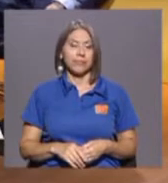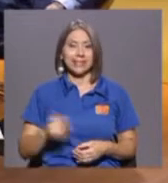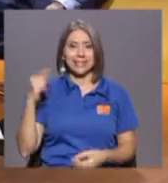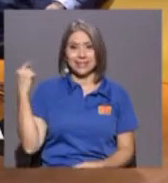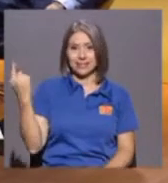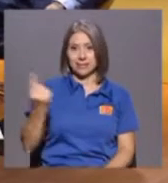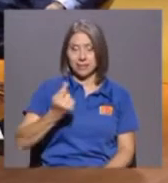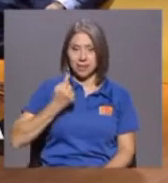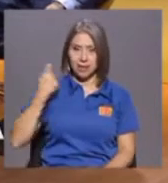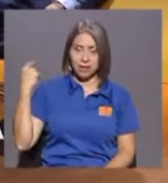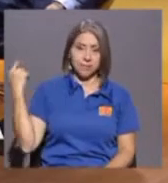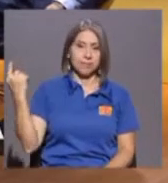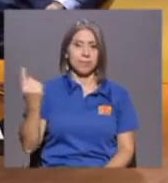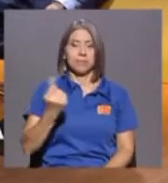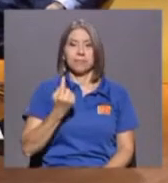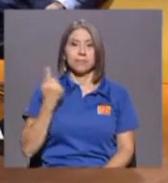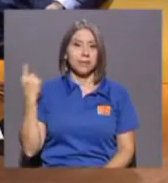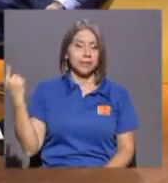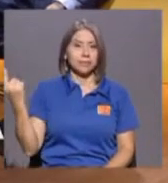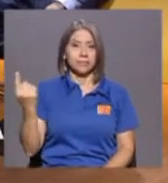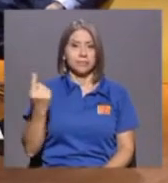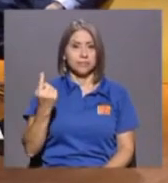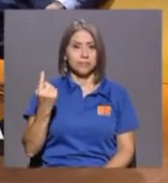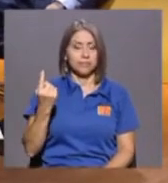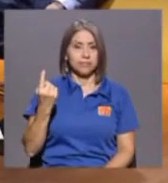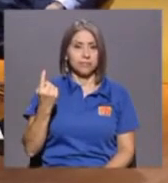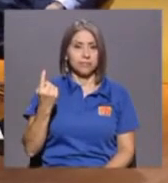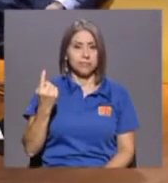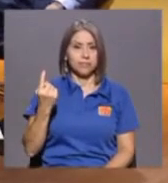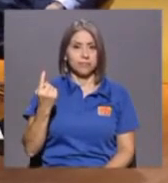Siempre se vio la firma